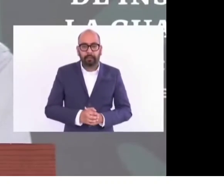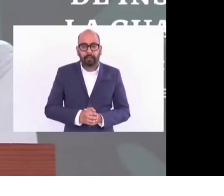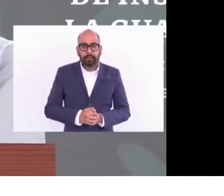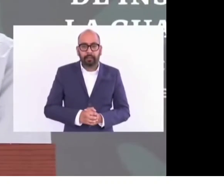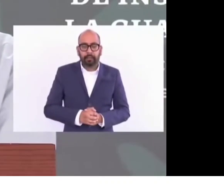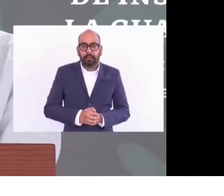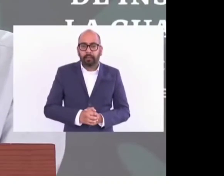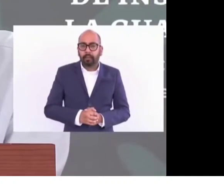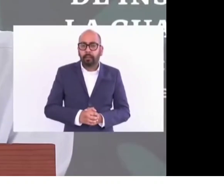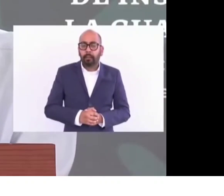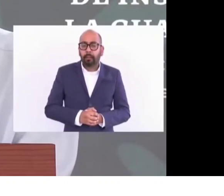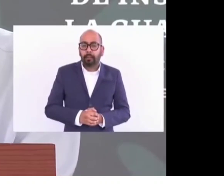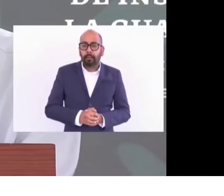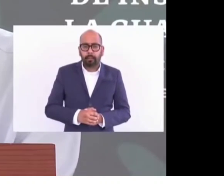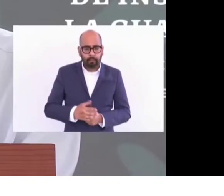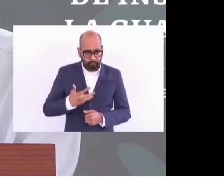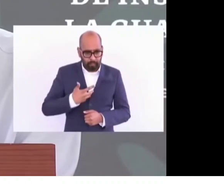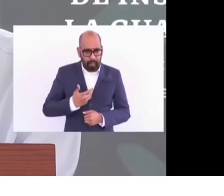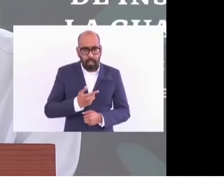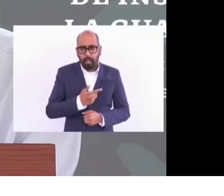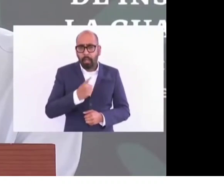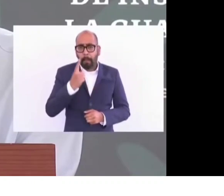están trabajando como aprendices